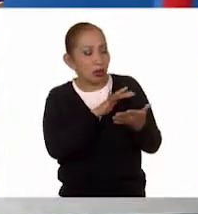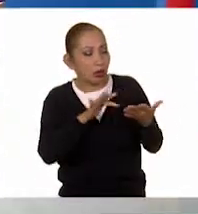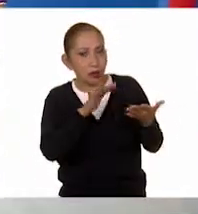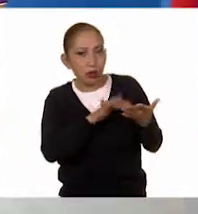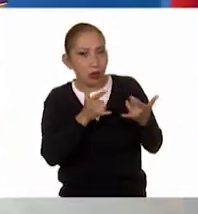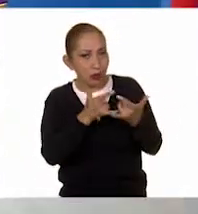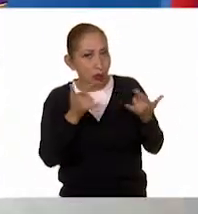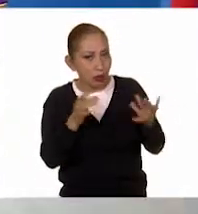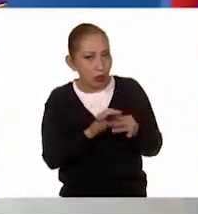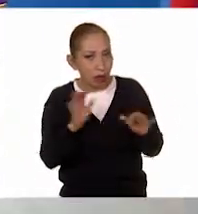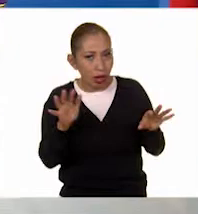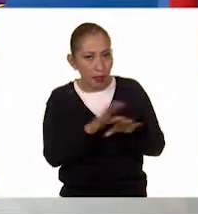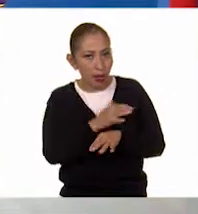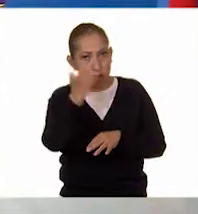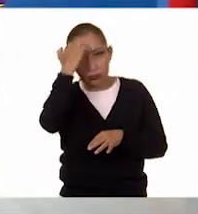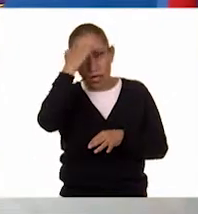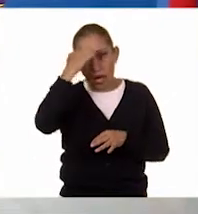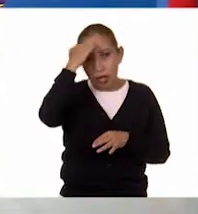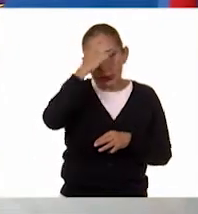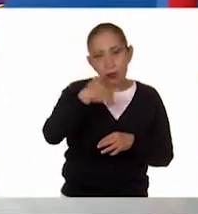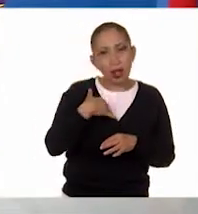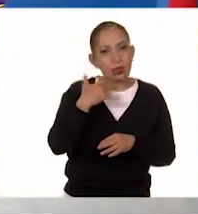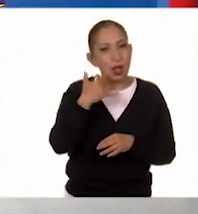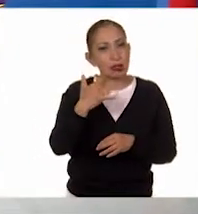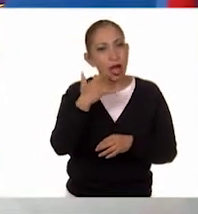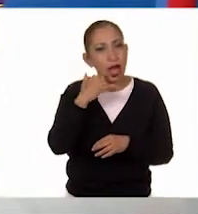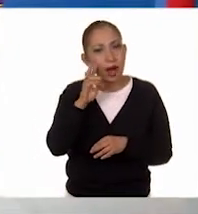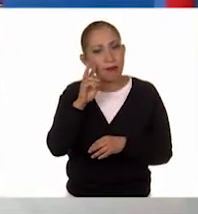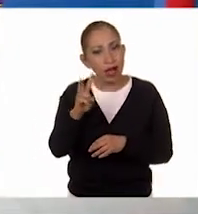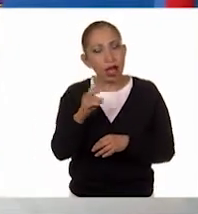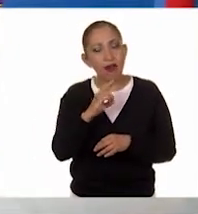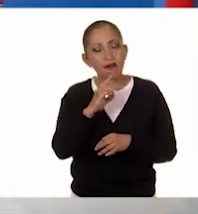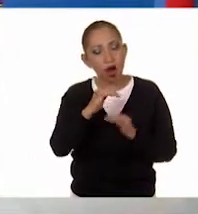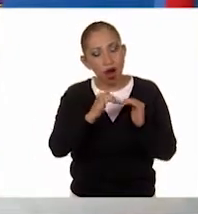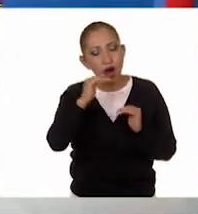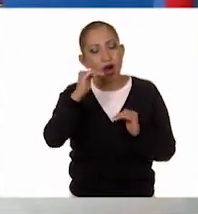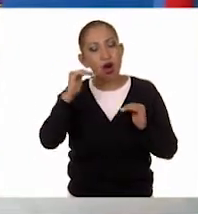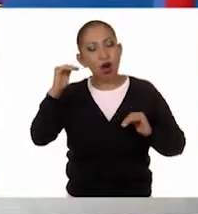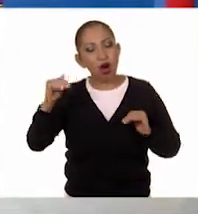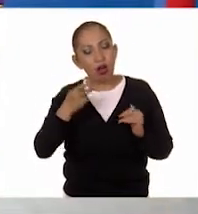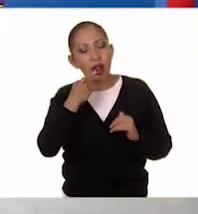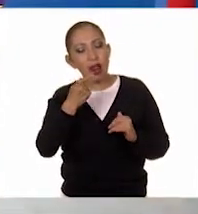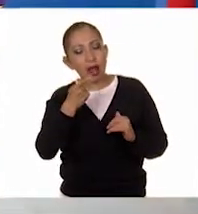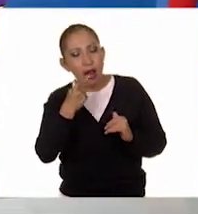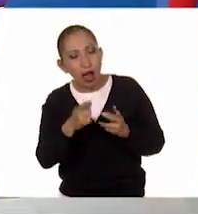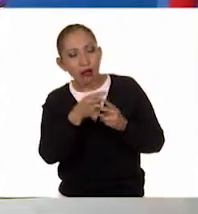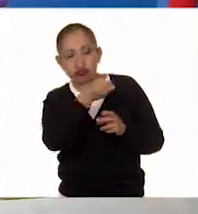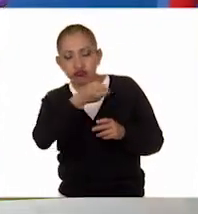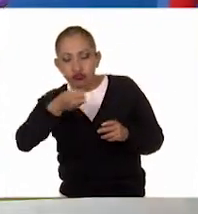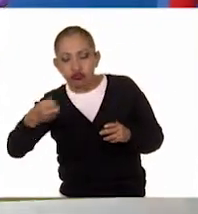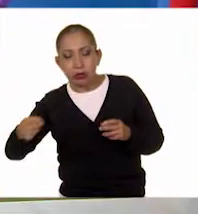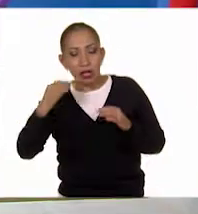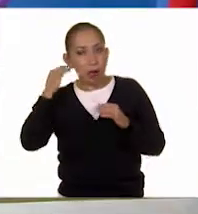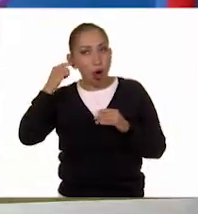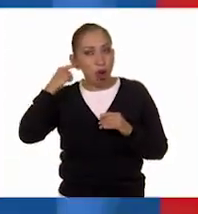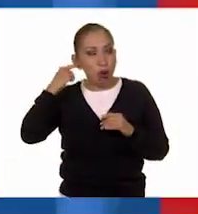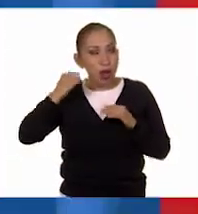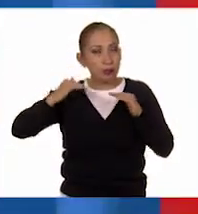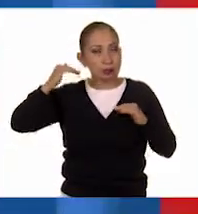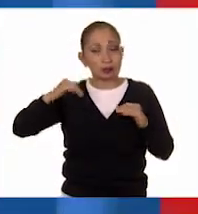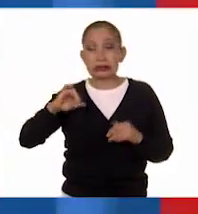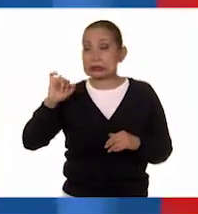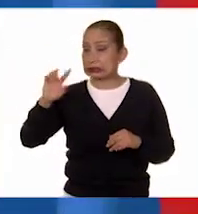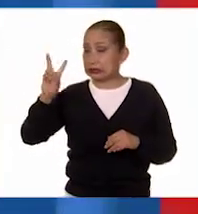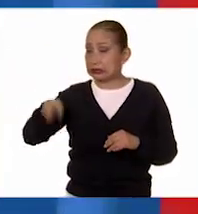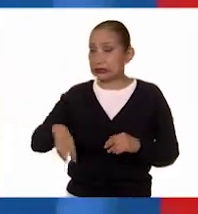cuento? ¿Cambió tu experiencia por tratar de considerar la entonación, pronunciación, ritmo, fluidez y volumen? Por